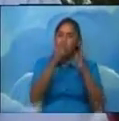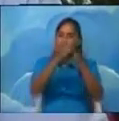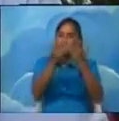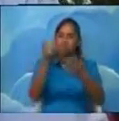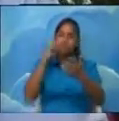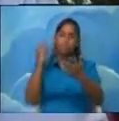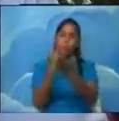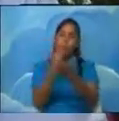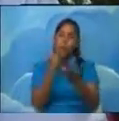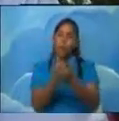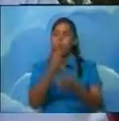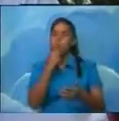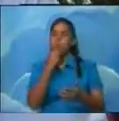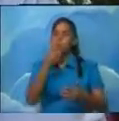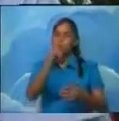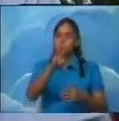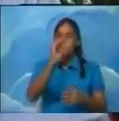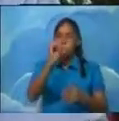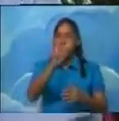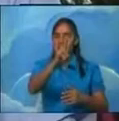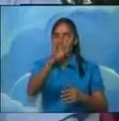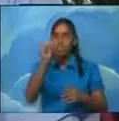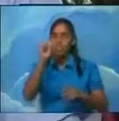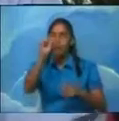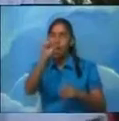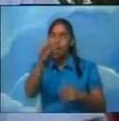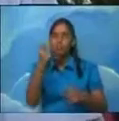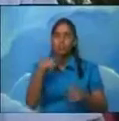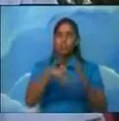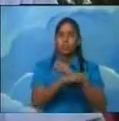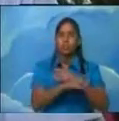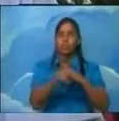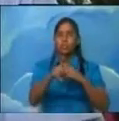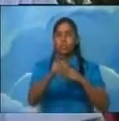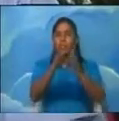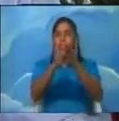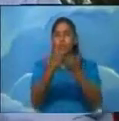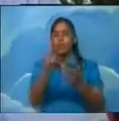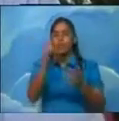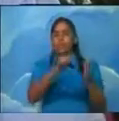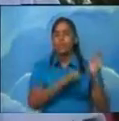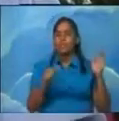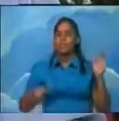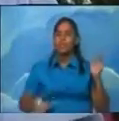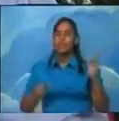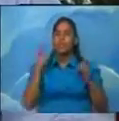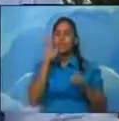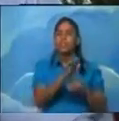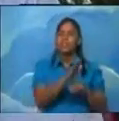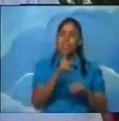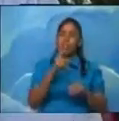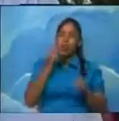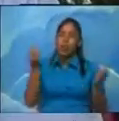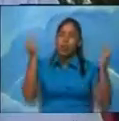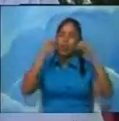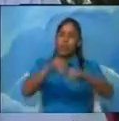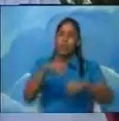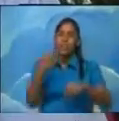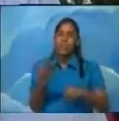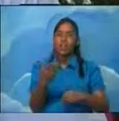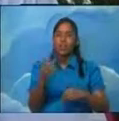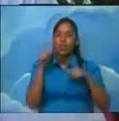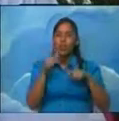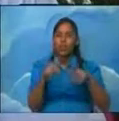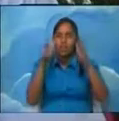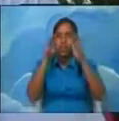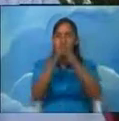pruebas académicas que se le presente. Quiere sacar algo. Bueno, ponga en cuenta la palabra del Señor. Está comprobado que los que oyen